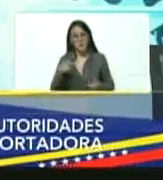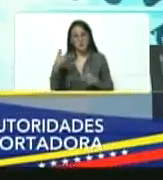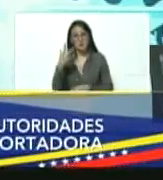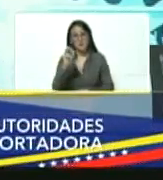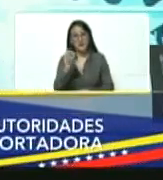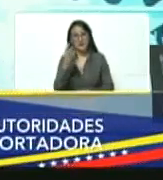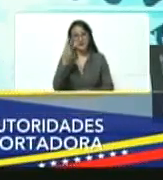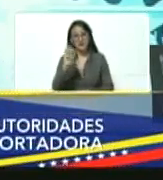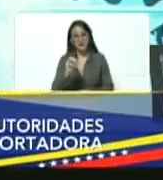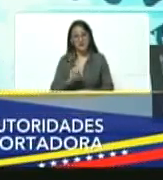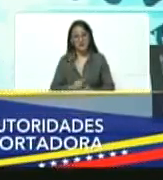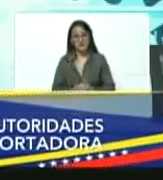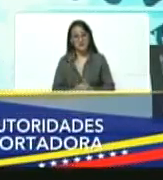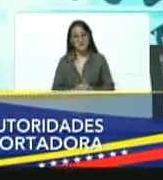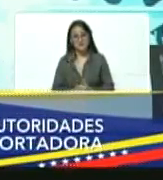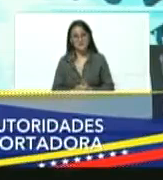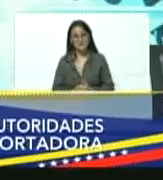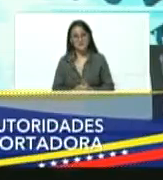el 30.